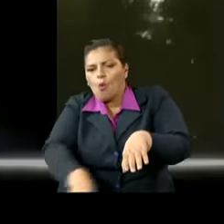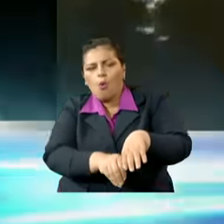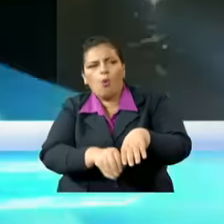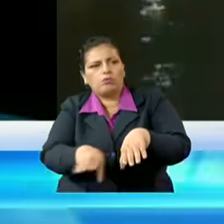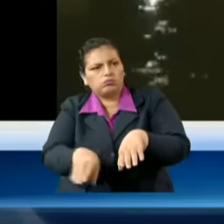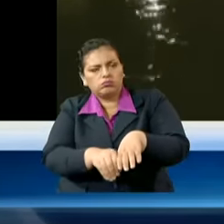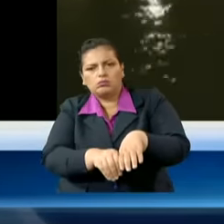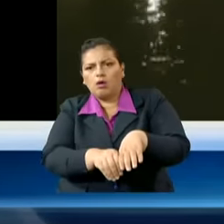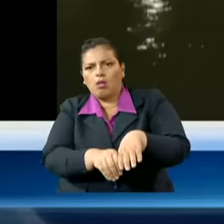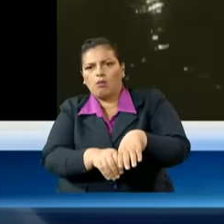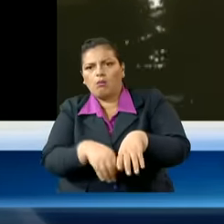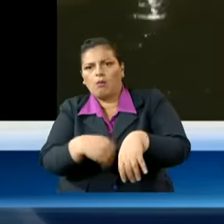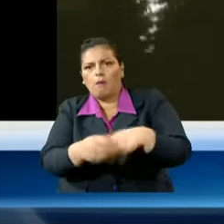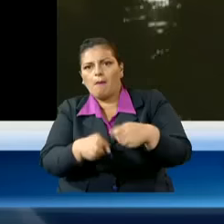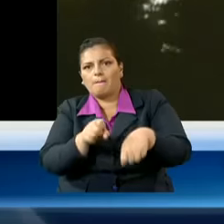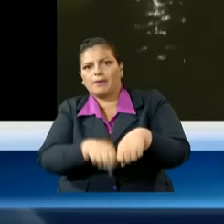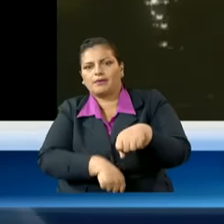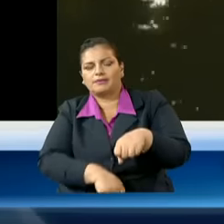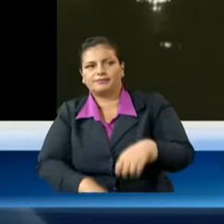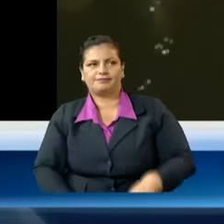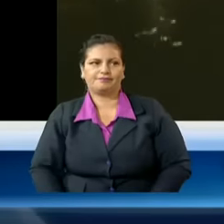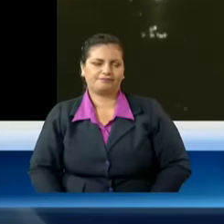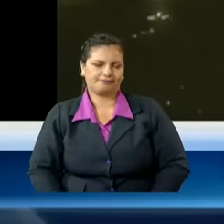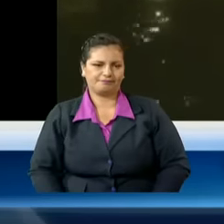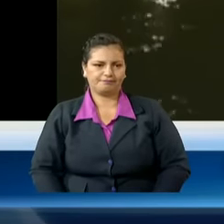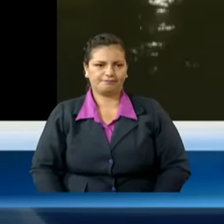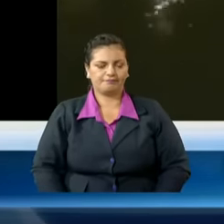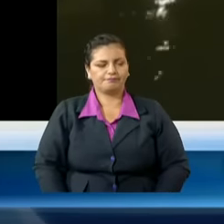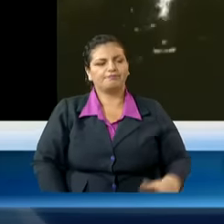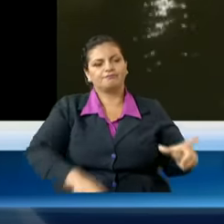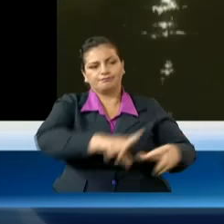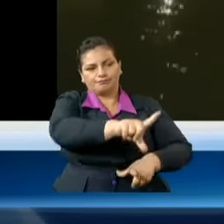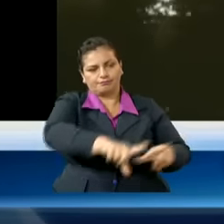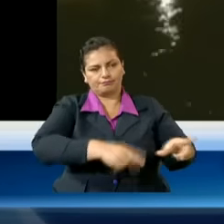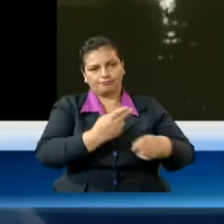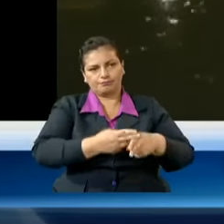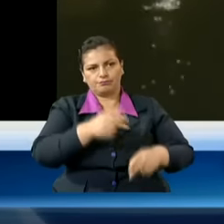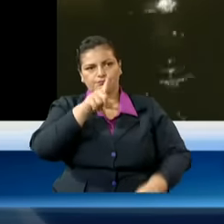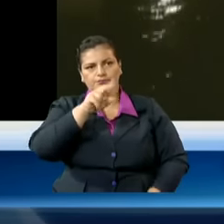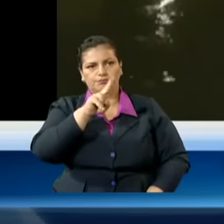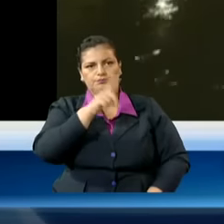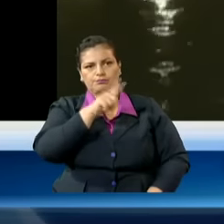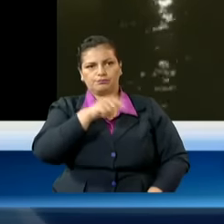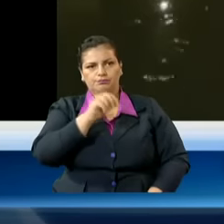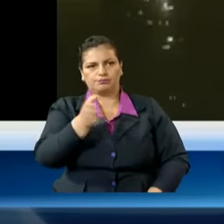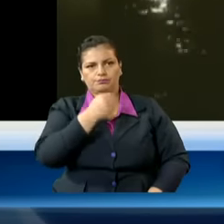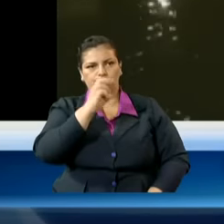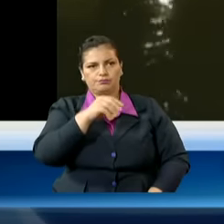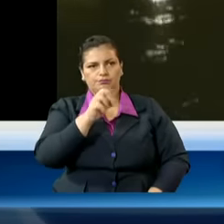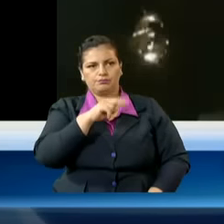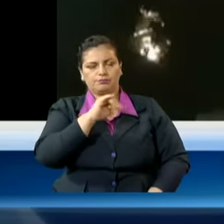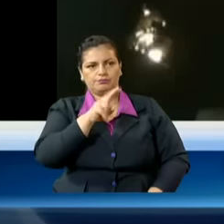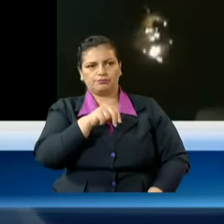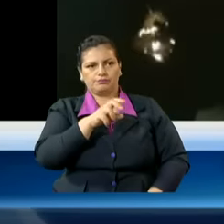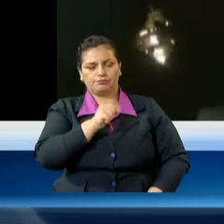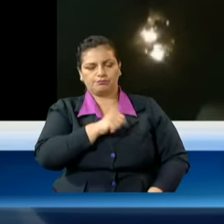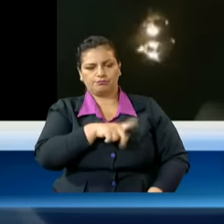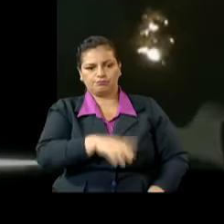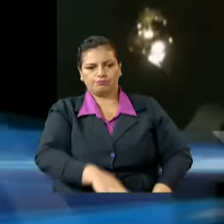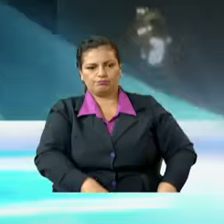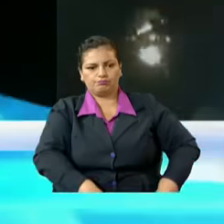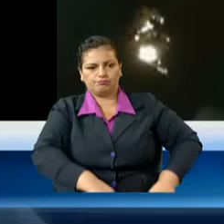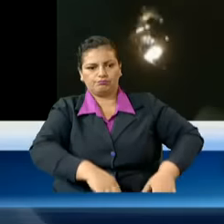los habitantes del sector Luz Marina. Sus viviendas están bajo el agua y sus enseres con riesgo de perderse. Que vamos a esperar que